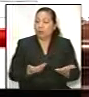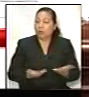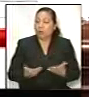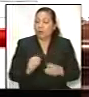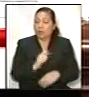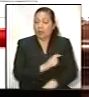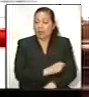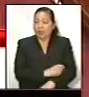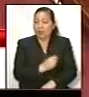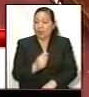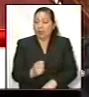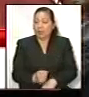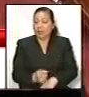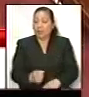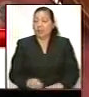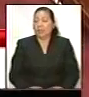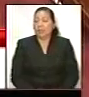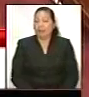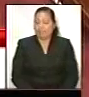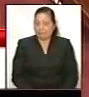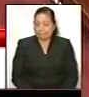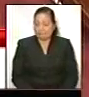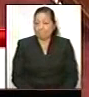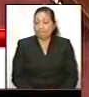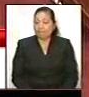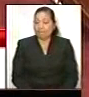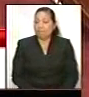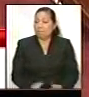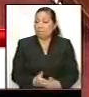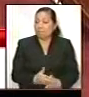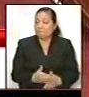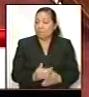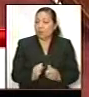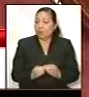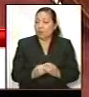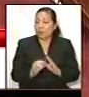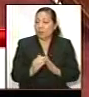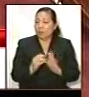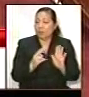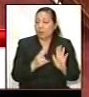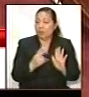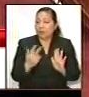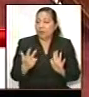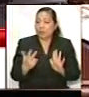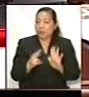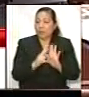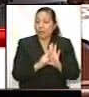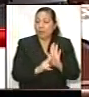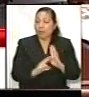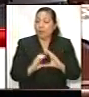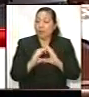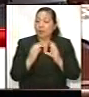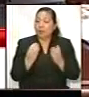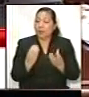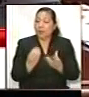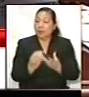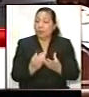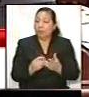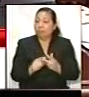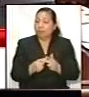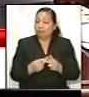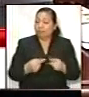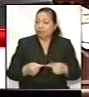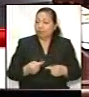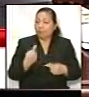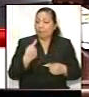de Tacna. De conformidad con la parte pertinente del artículo 78 del reglamento del Congreso, se inicia el